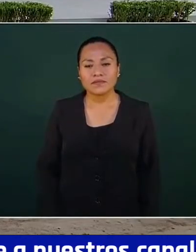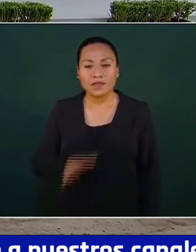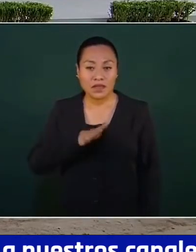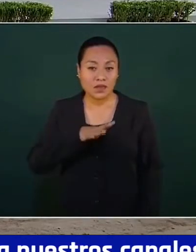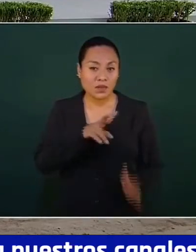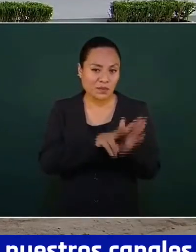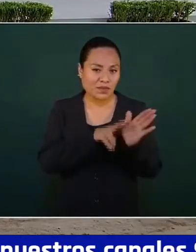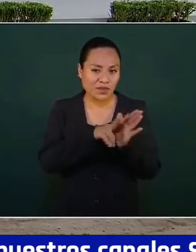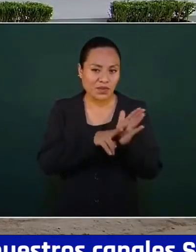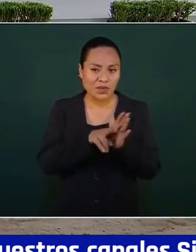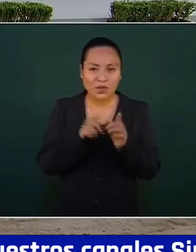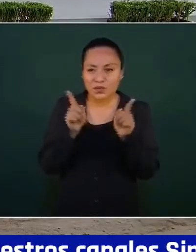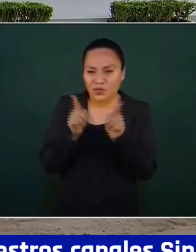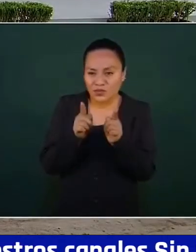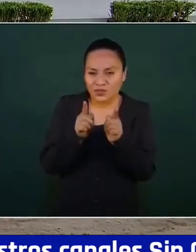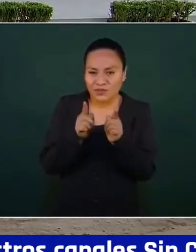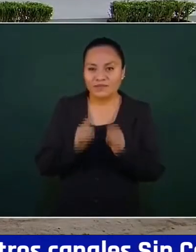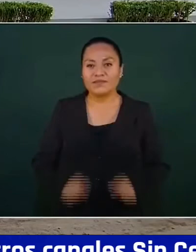chiquito.